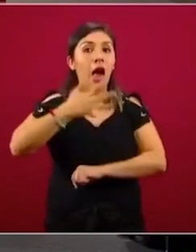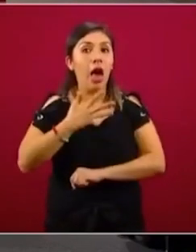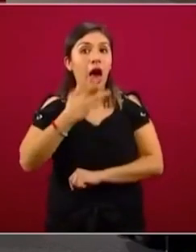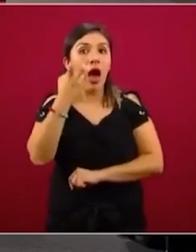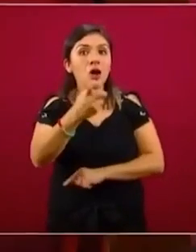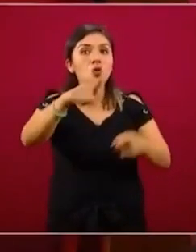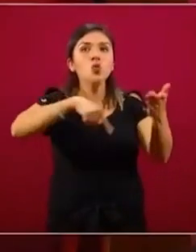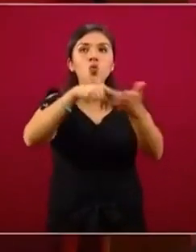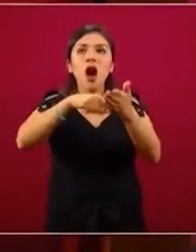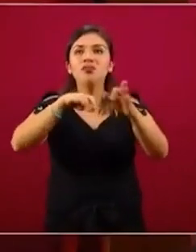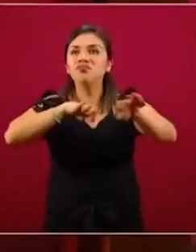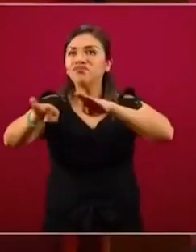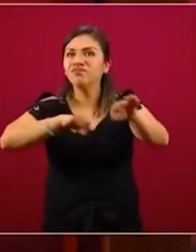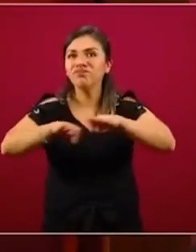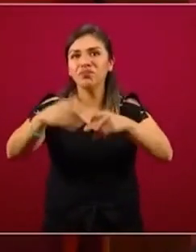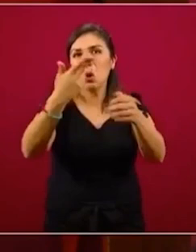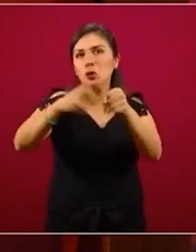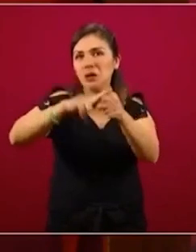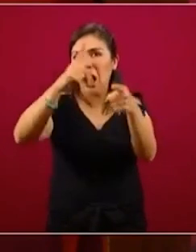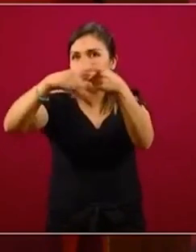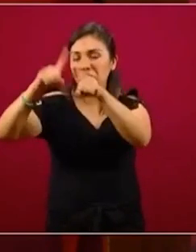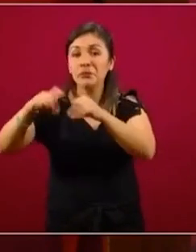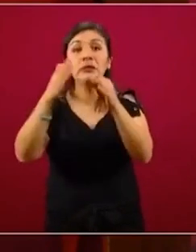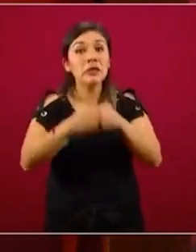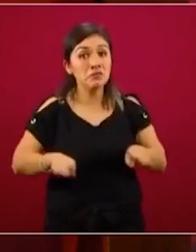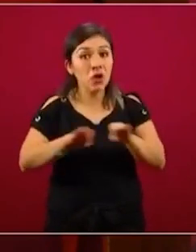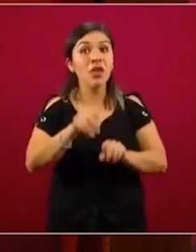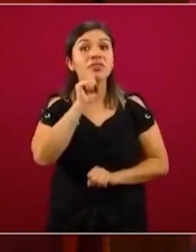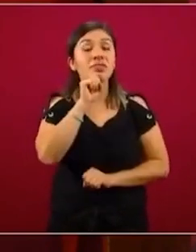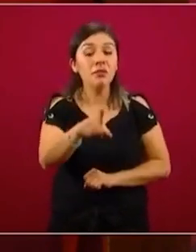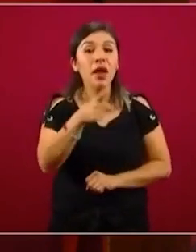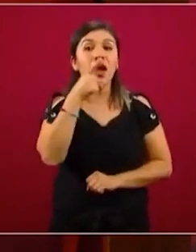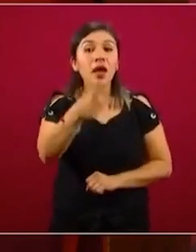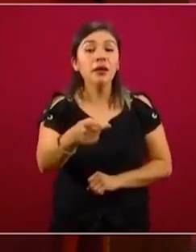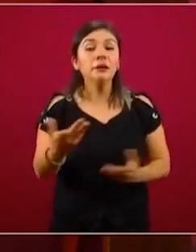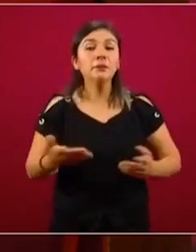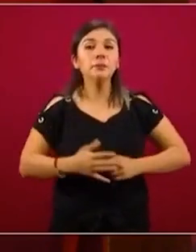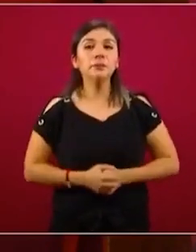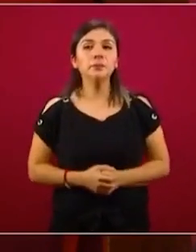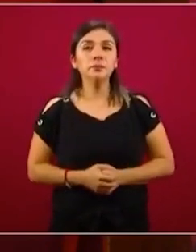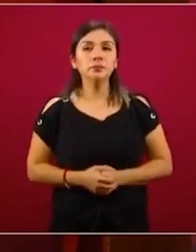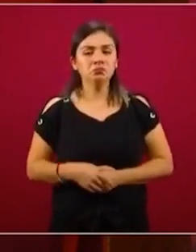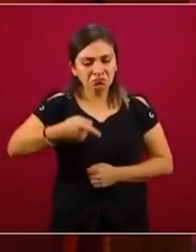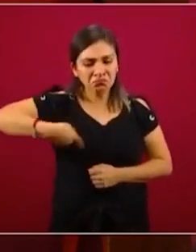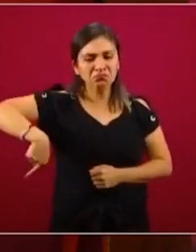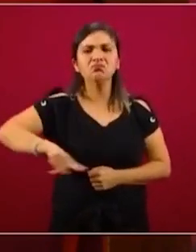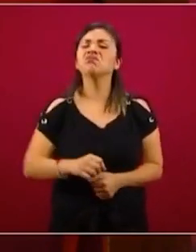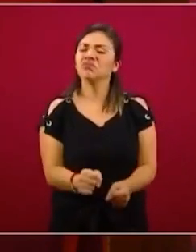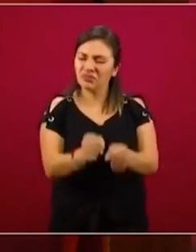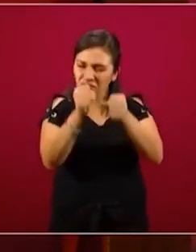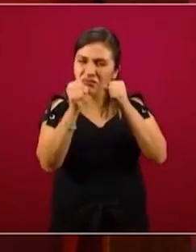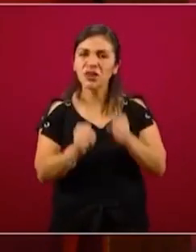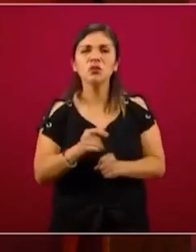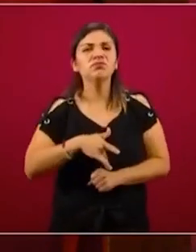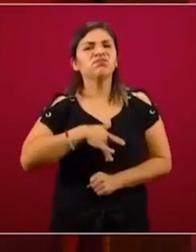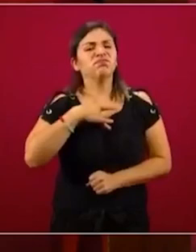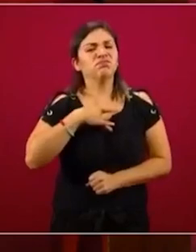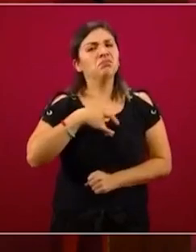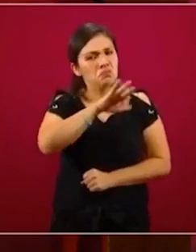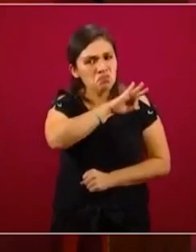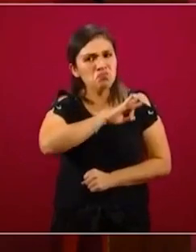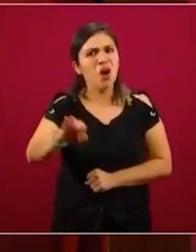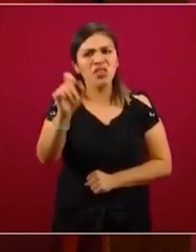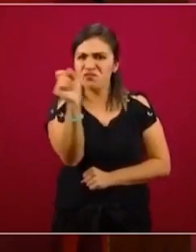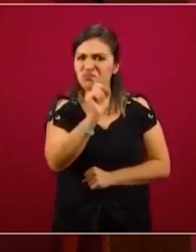las unidades médicas. Es importante mencionarles también que seguras estamos de la capacidad